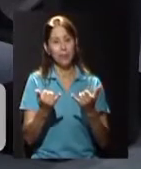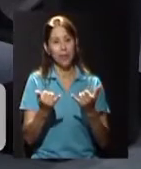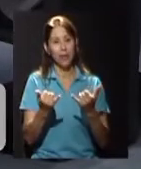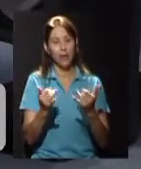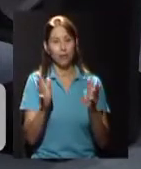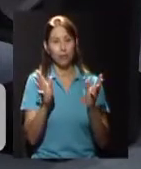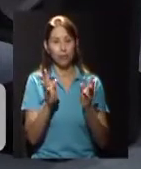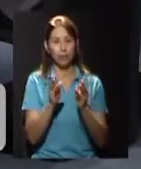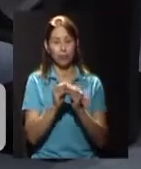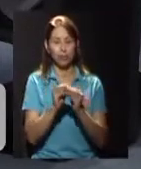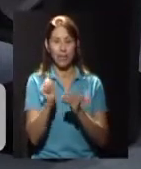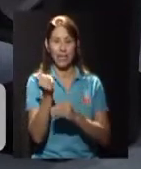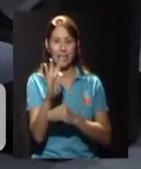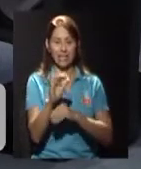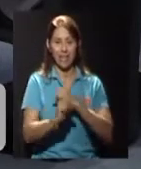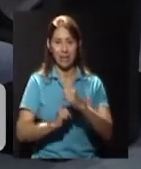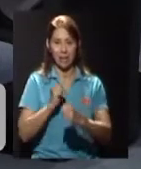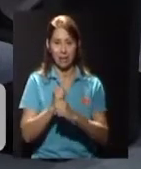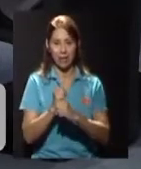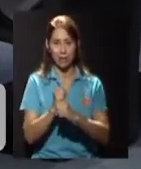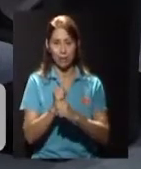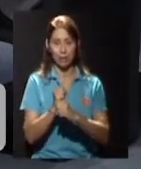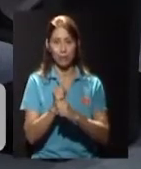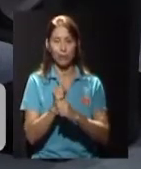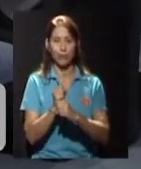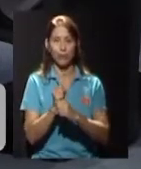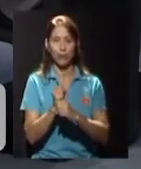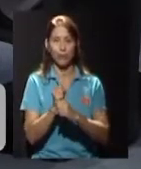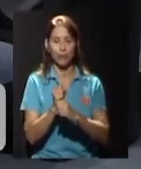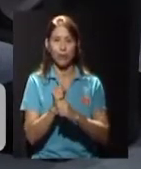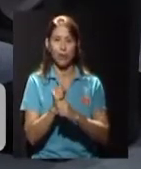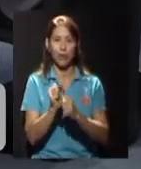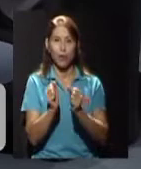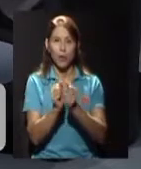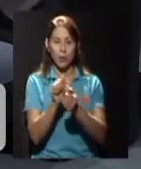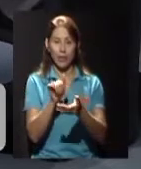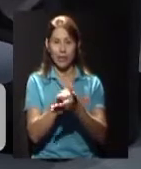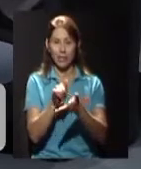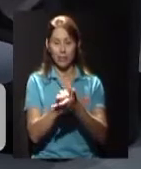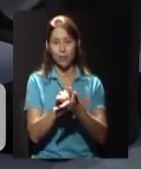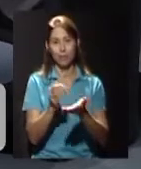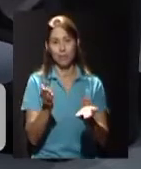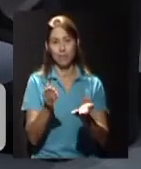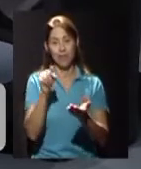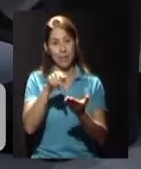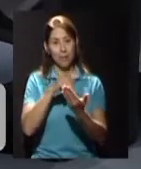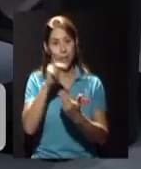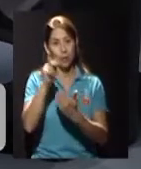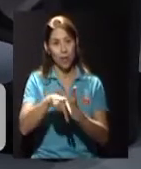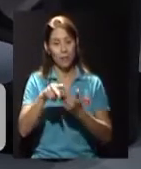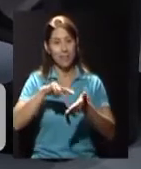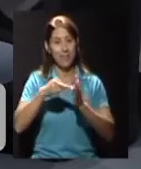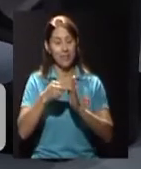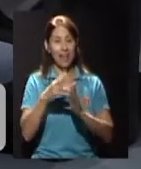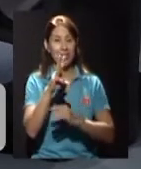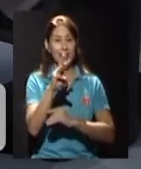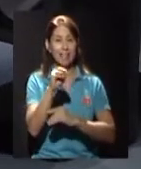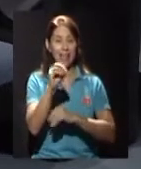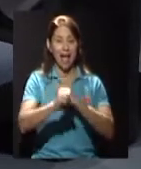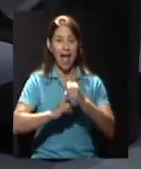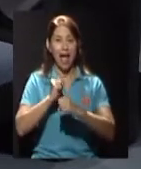aniversario 15 con lo cual este programa de 60 años menor que la